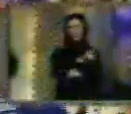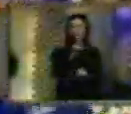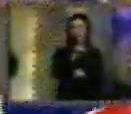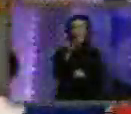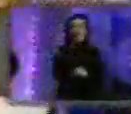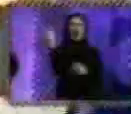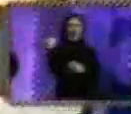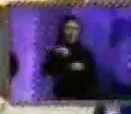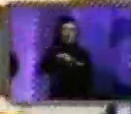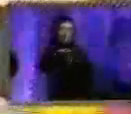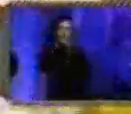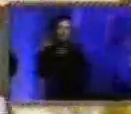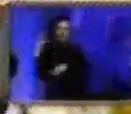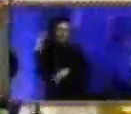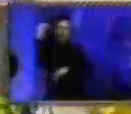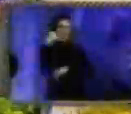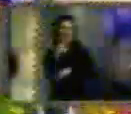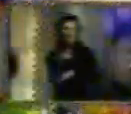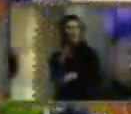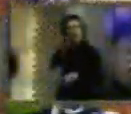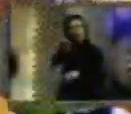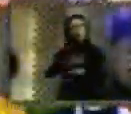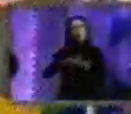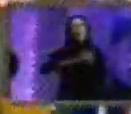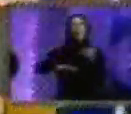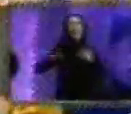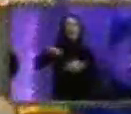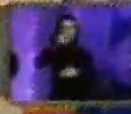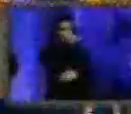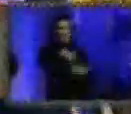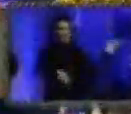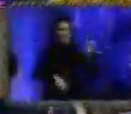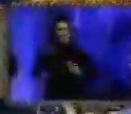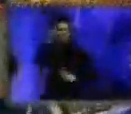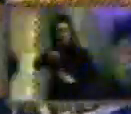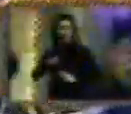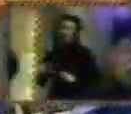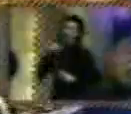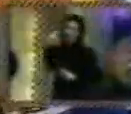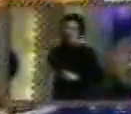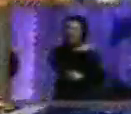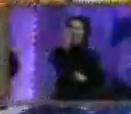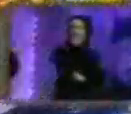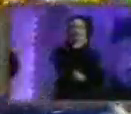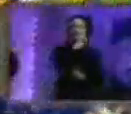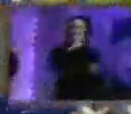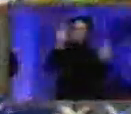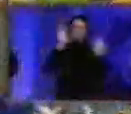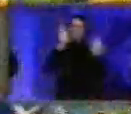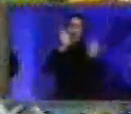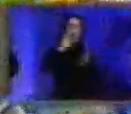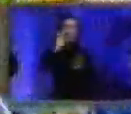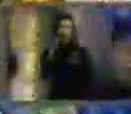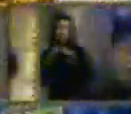que dicen que compran la letra en La Palma, aún así pa' otra murga ni loco